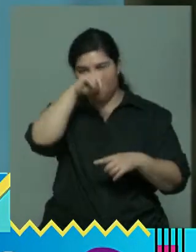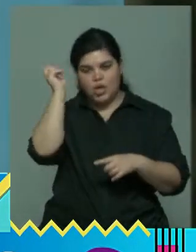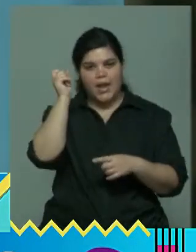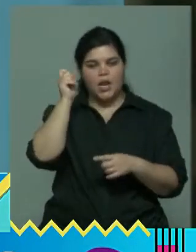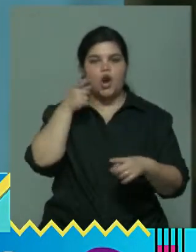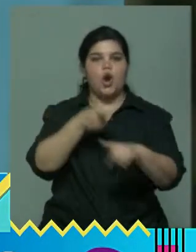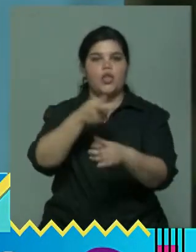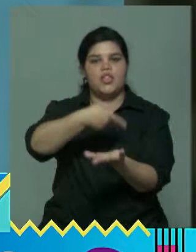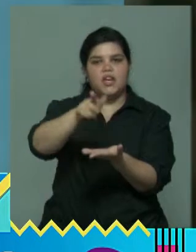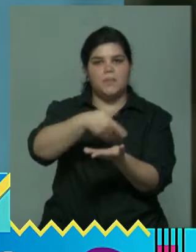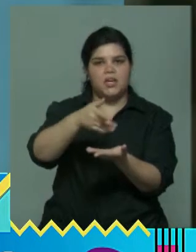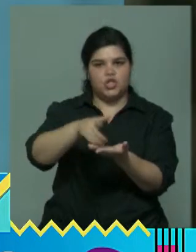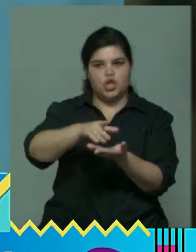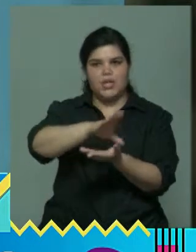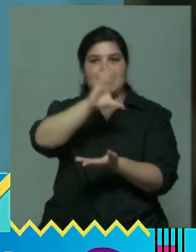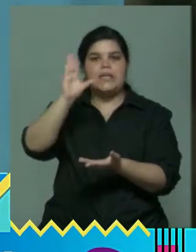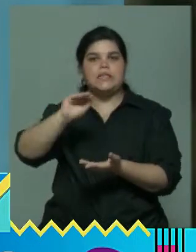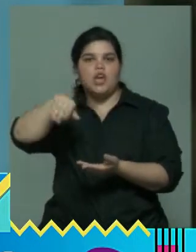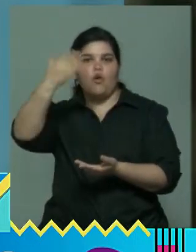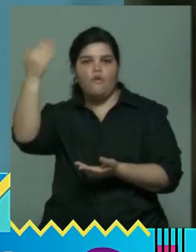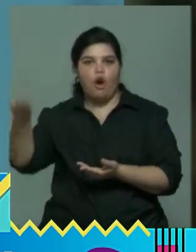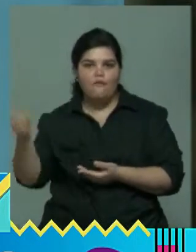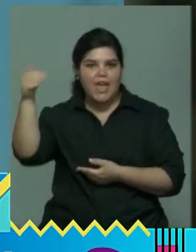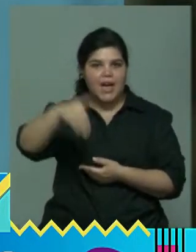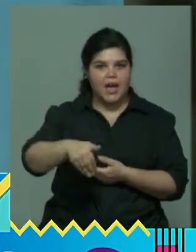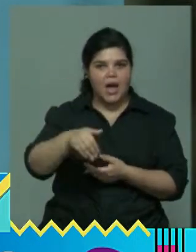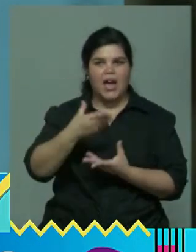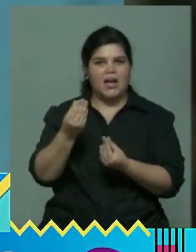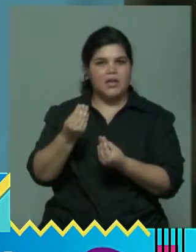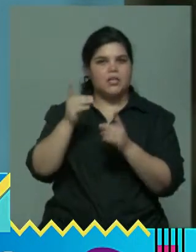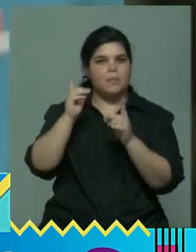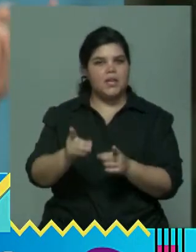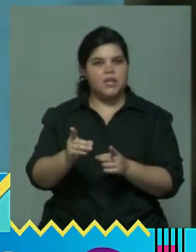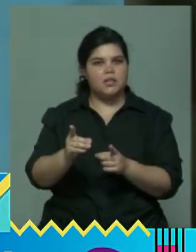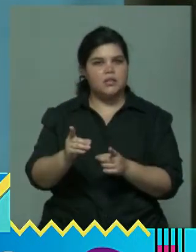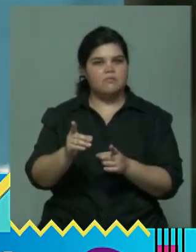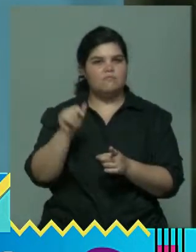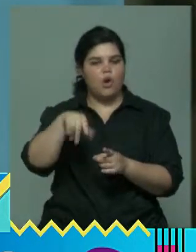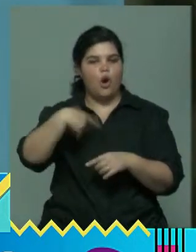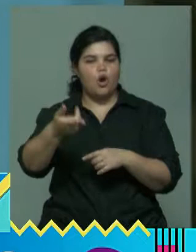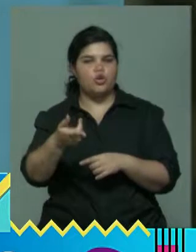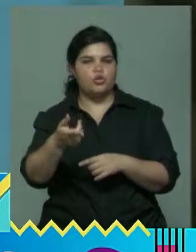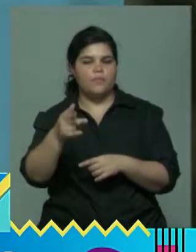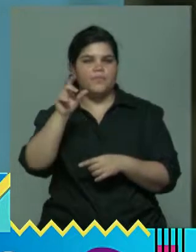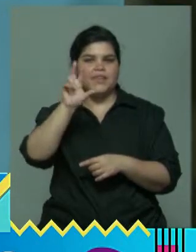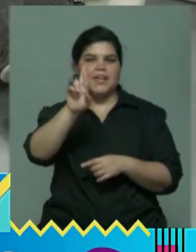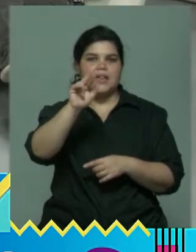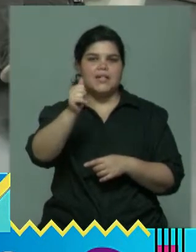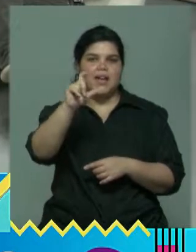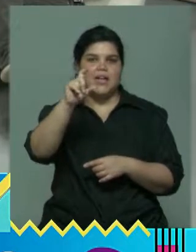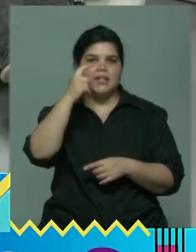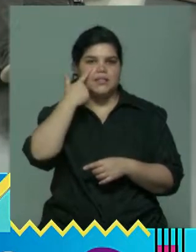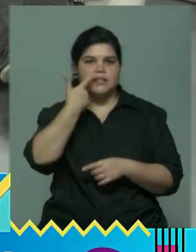el Racismo. Y yo lo repetí bastante también durante el programa. ¿Qué pasa con el término racismo? Para empezar, todos los términos engloban